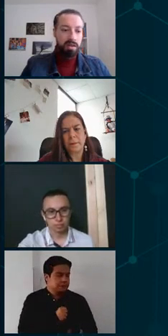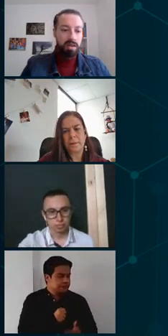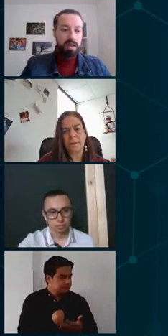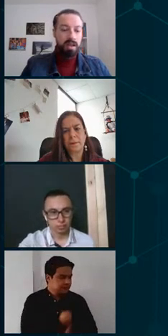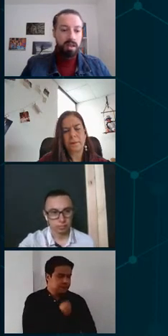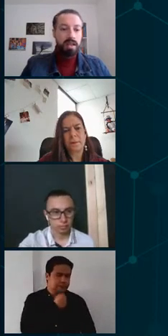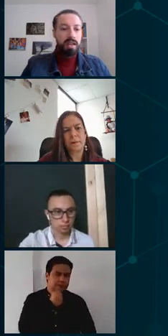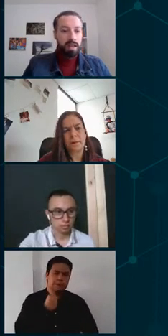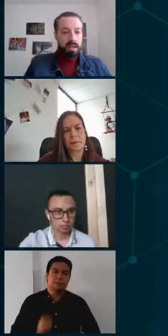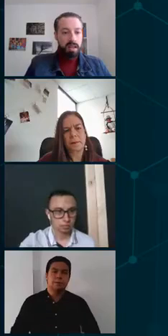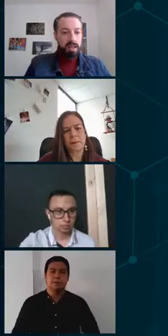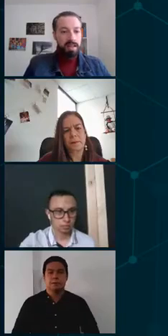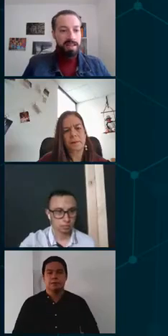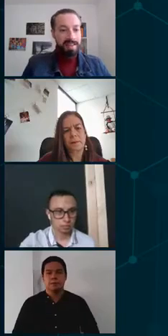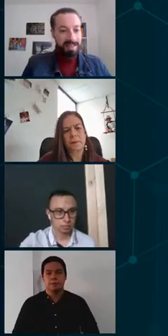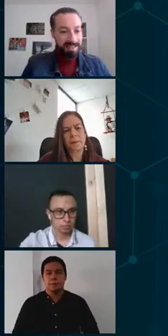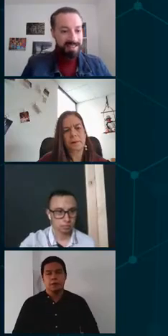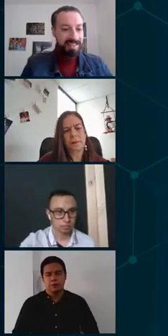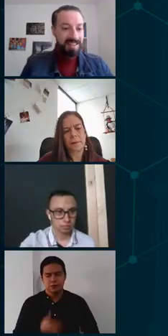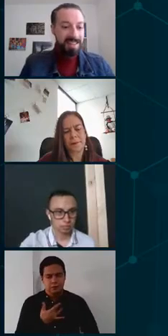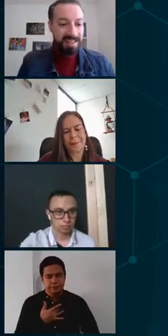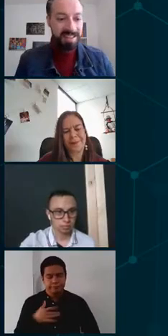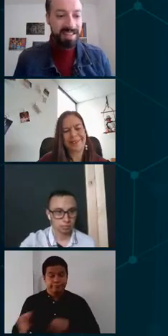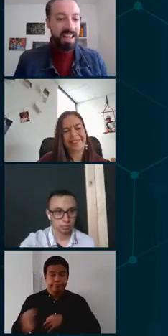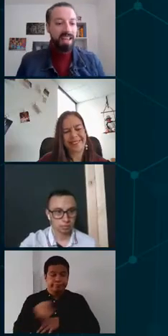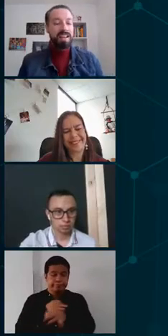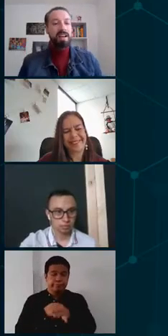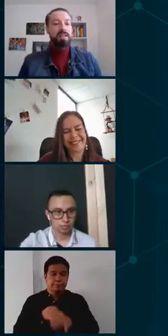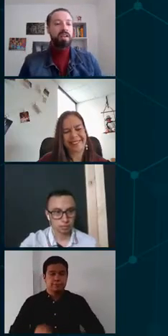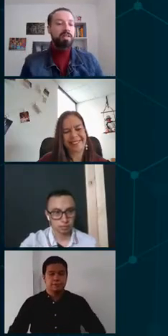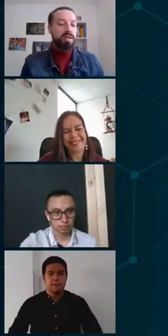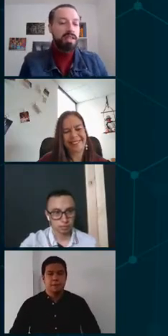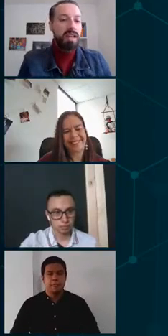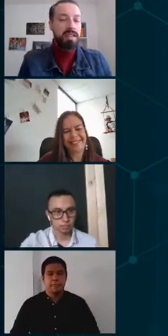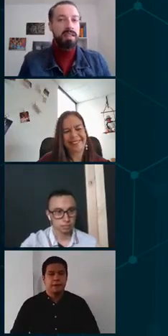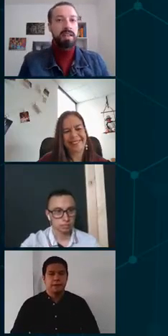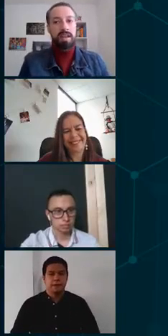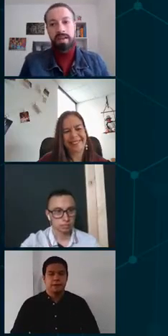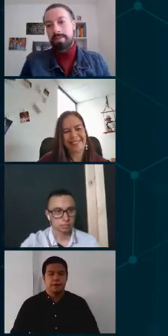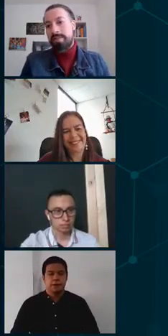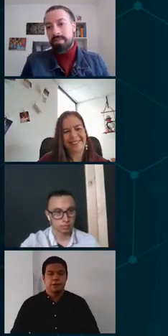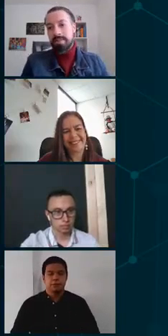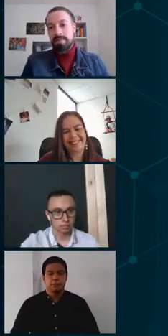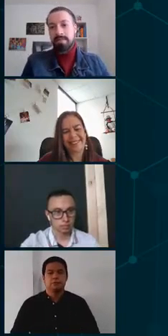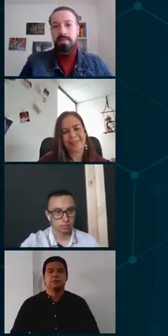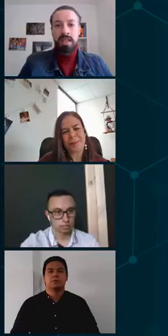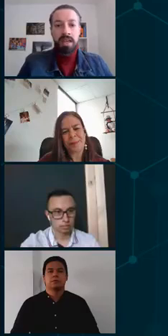bien. Siente empatía con eso. Sí, Claudia, lo que tú decías.